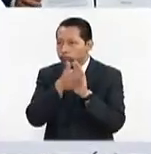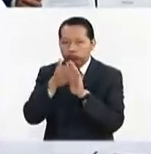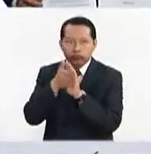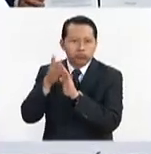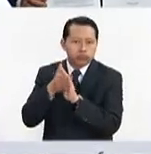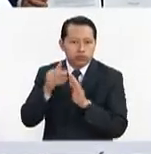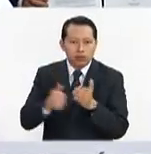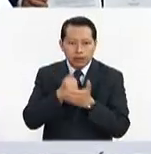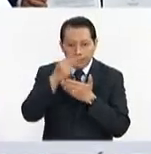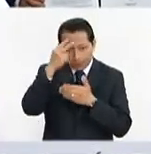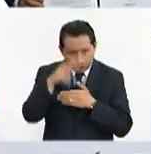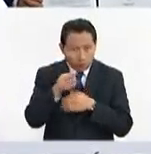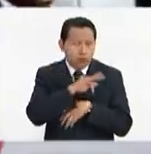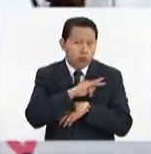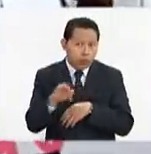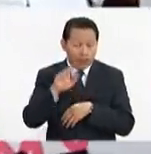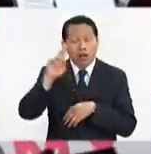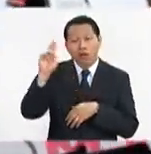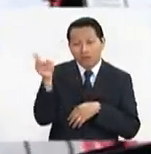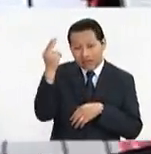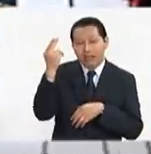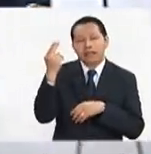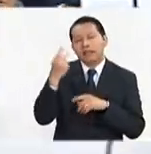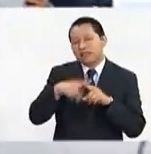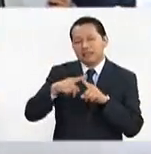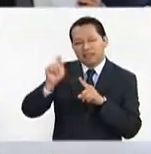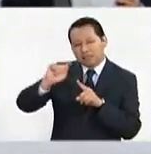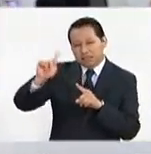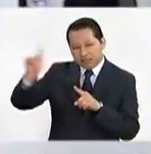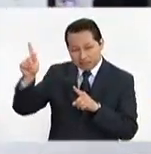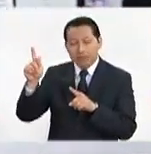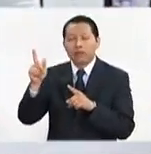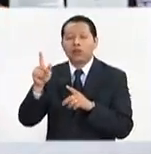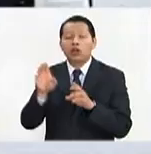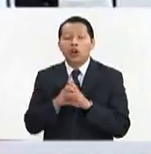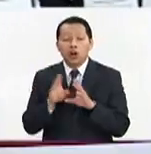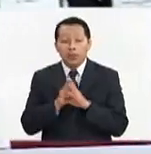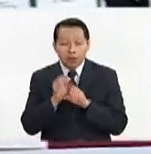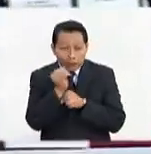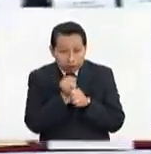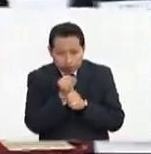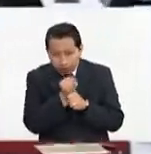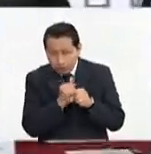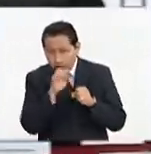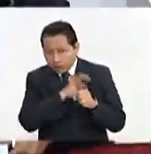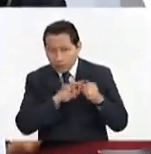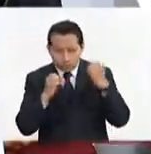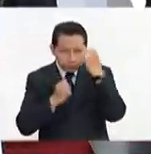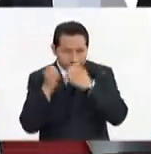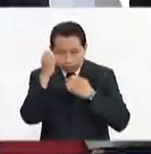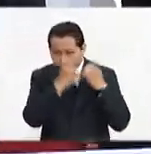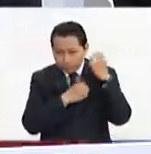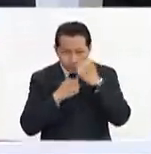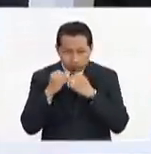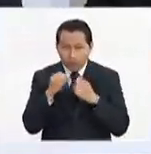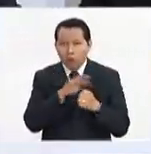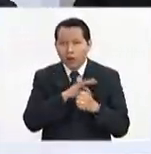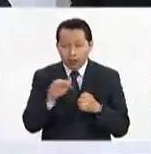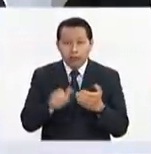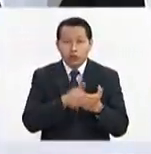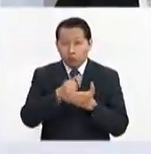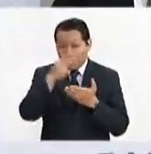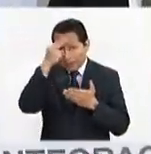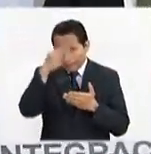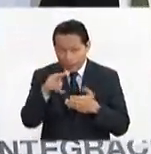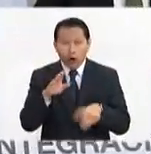la academia y la administración capitalina fortalecerán, a través de la investigación, la capacidad de resiliencia de la ciudad